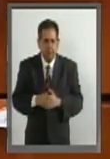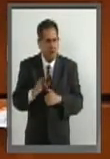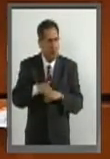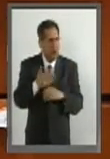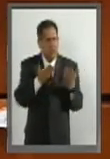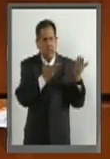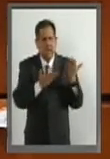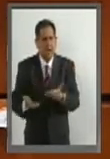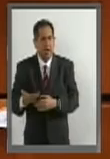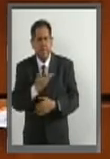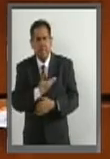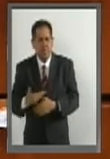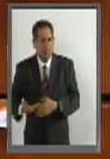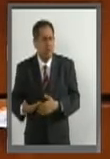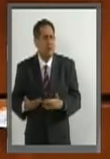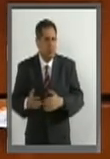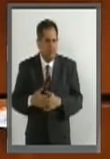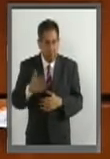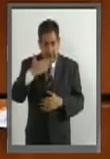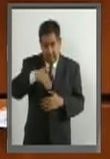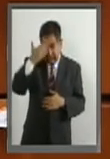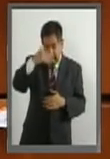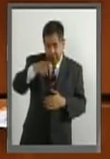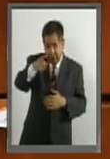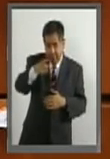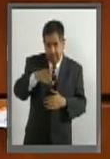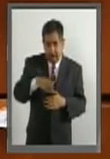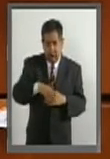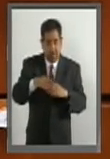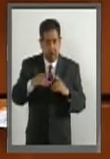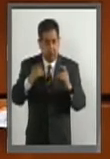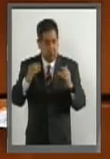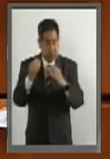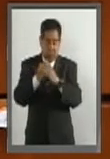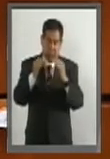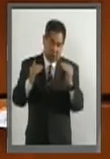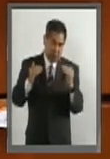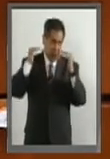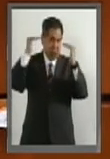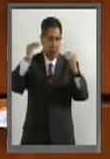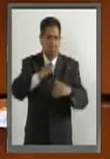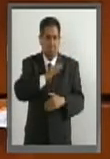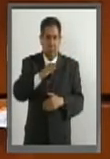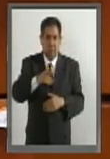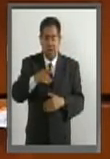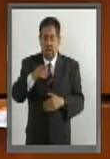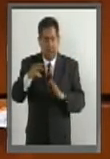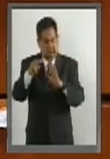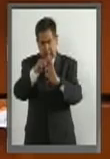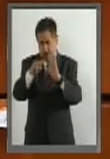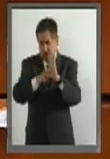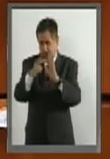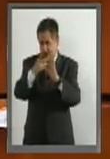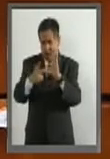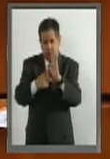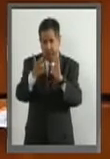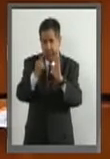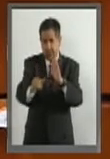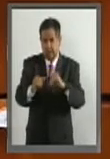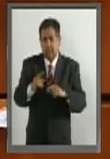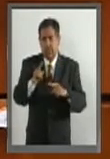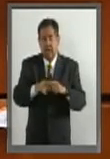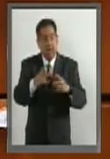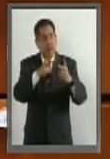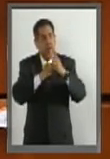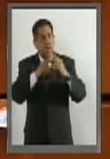presidente? ¿Sabe usted que en la diplomacia es una vieja norma que se